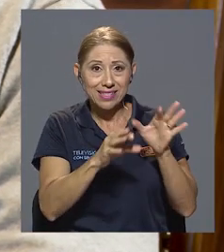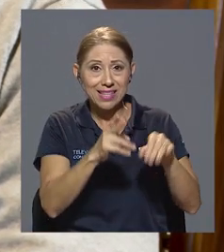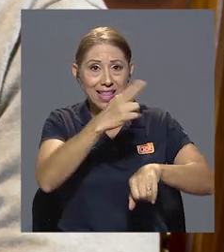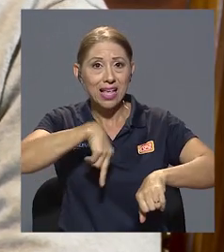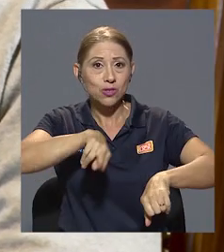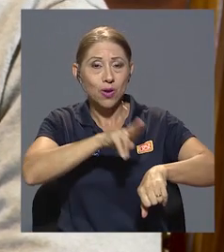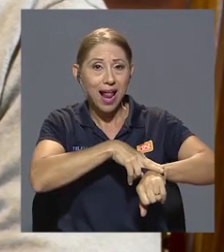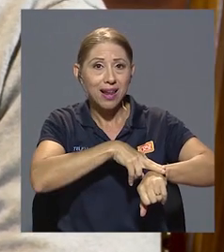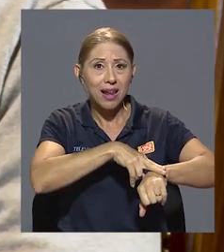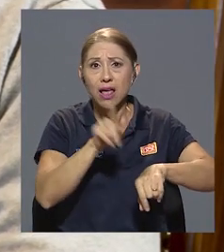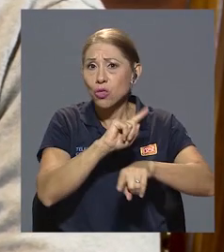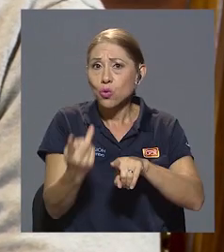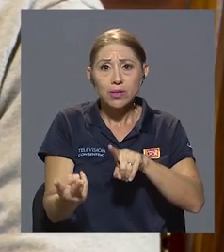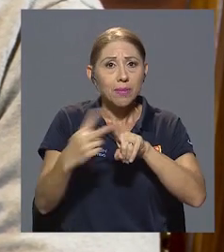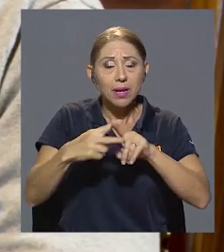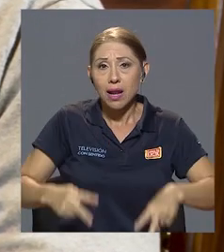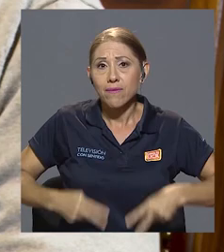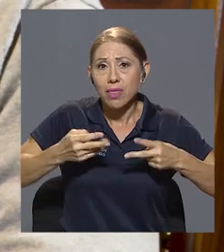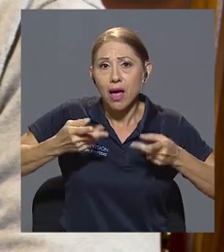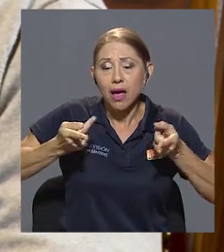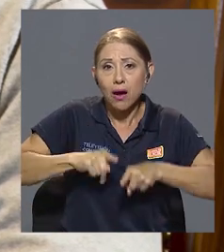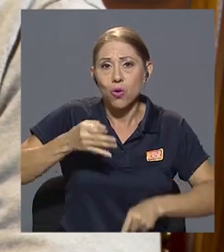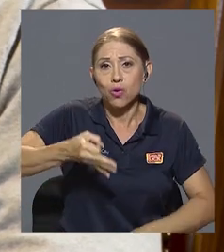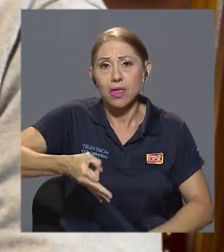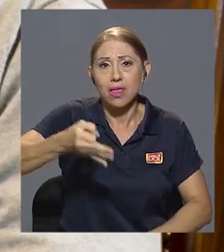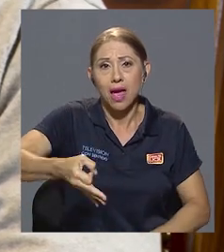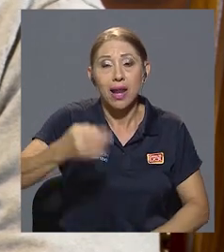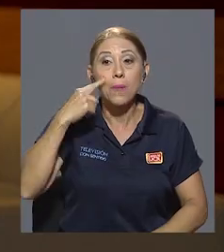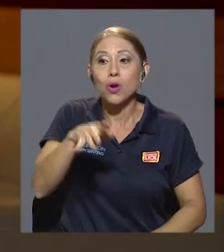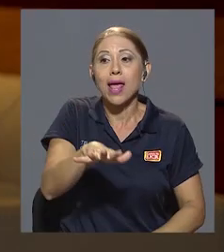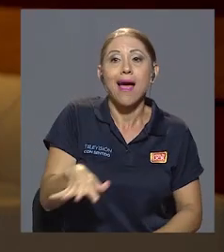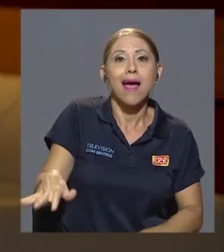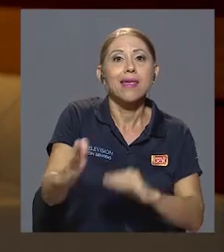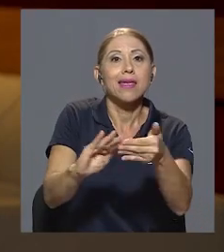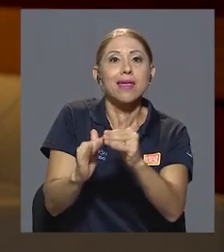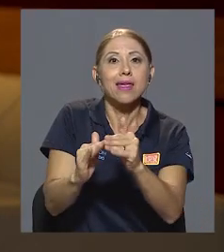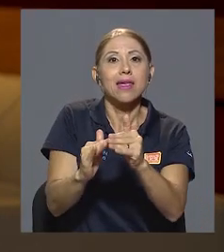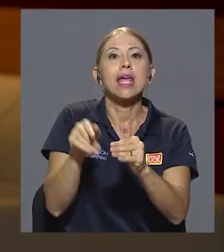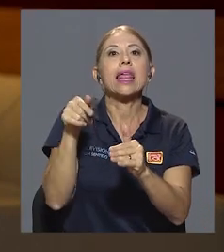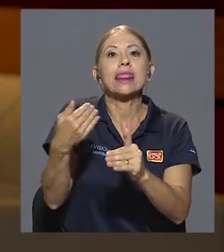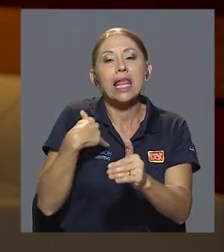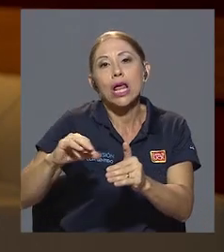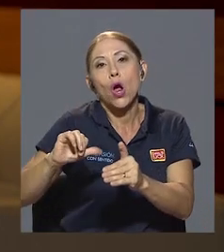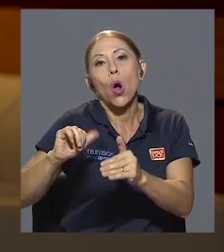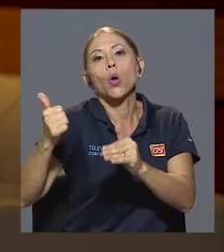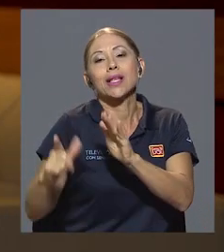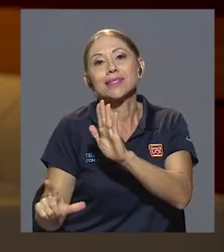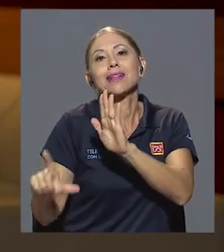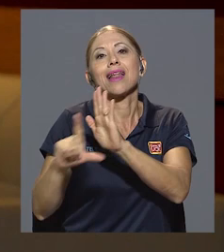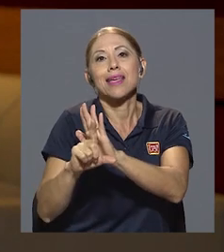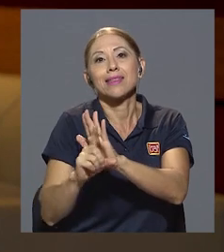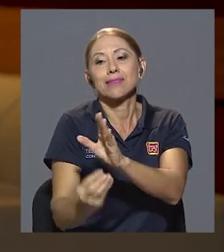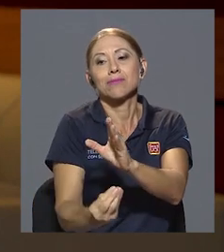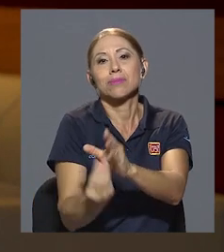aplicable a la vida cotidiana puesto que rigen otras otras leyes que han